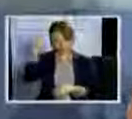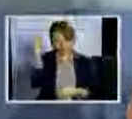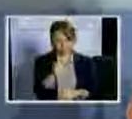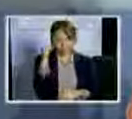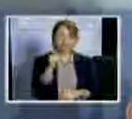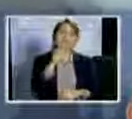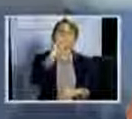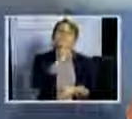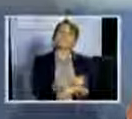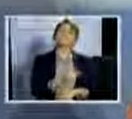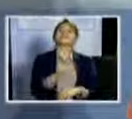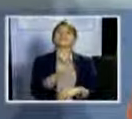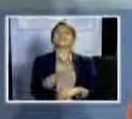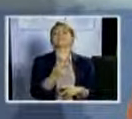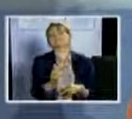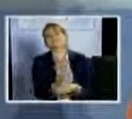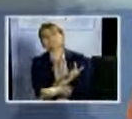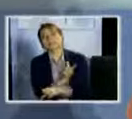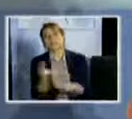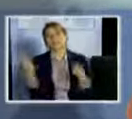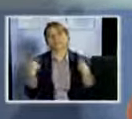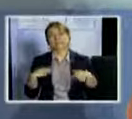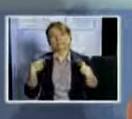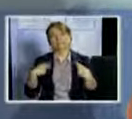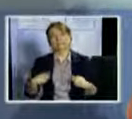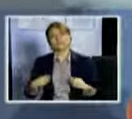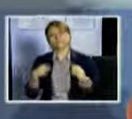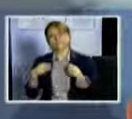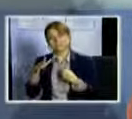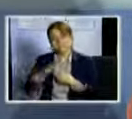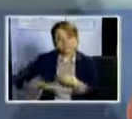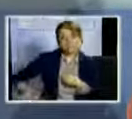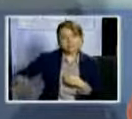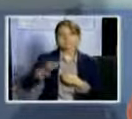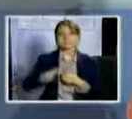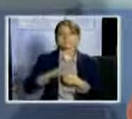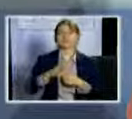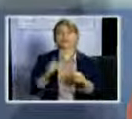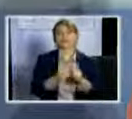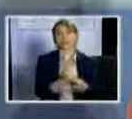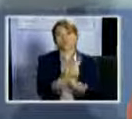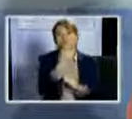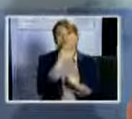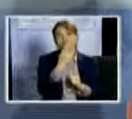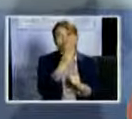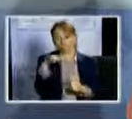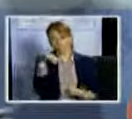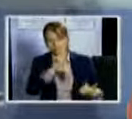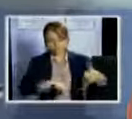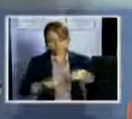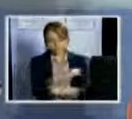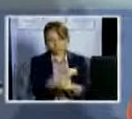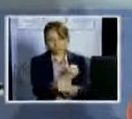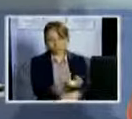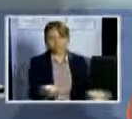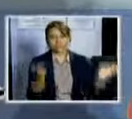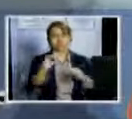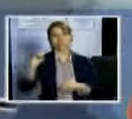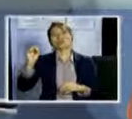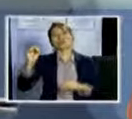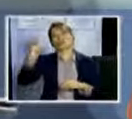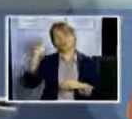humanitario de armas nucleares, que me parece que puede ser un dato esperanzador. La primera en Oslo,